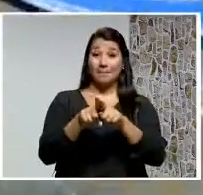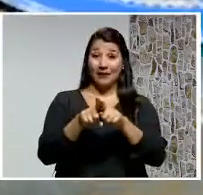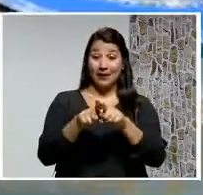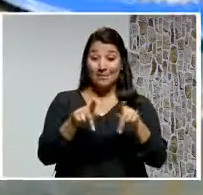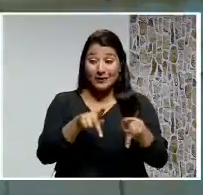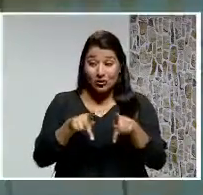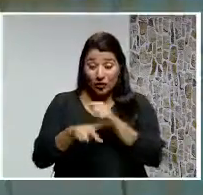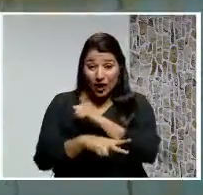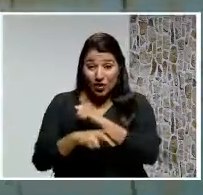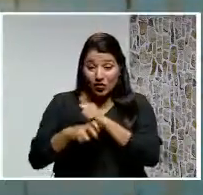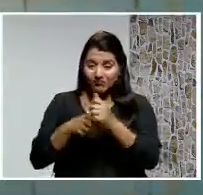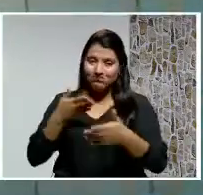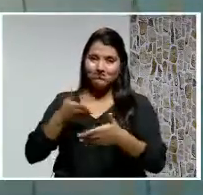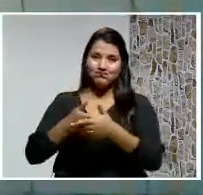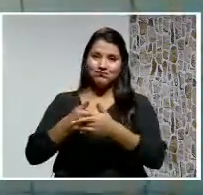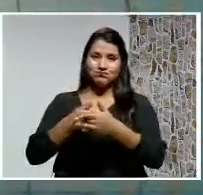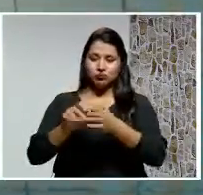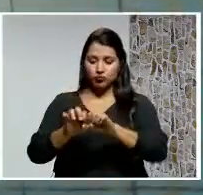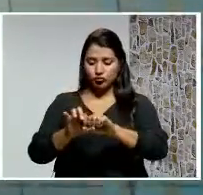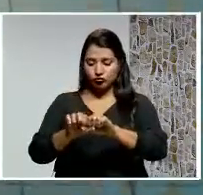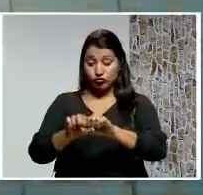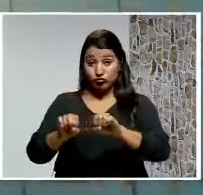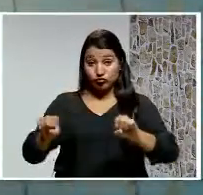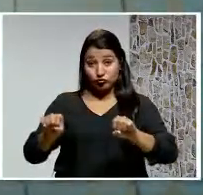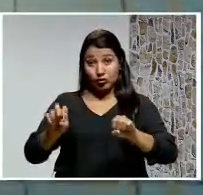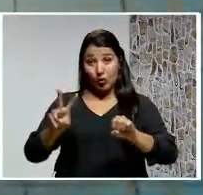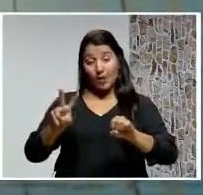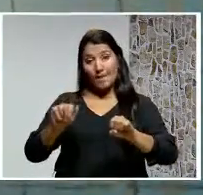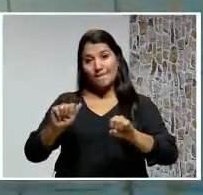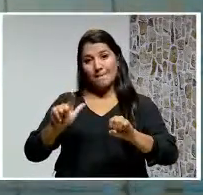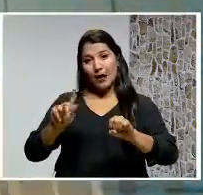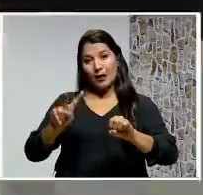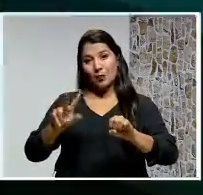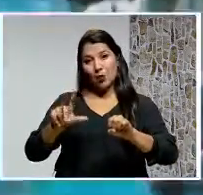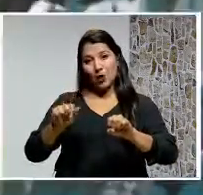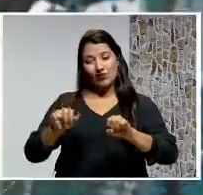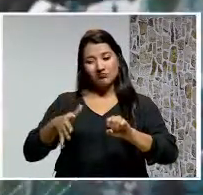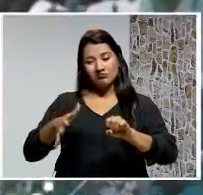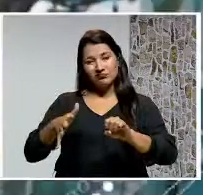que obliga a acueductos y alcantarillados a extender las horas de racionamiento.